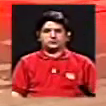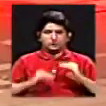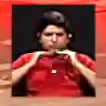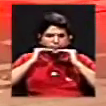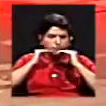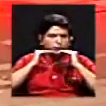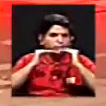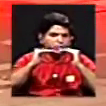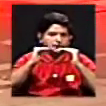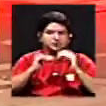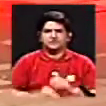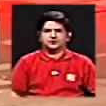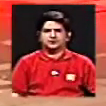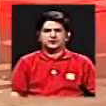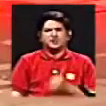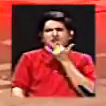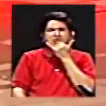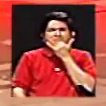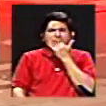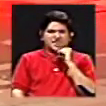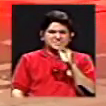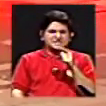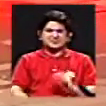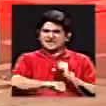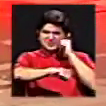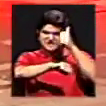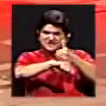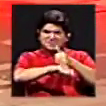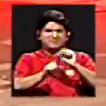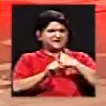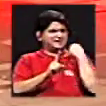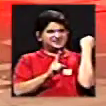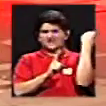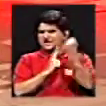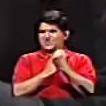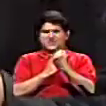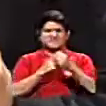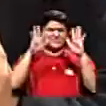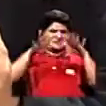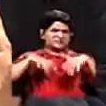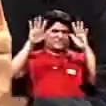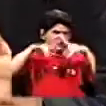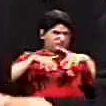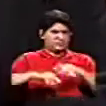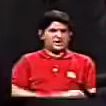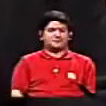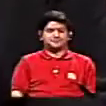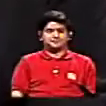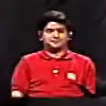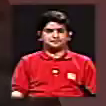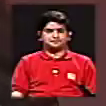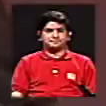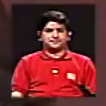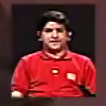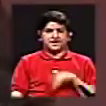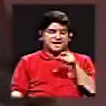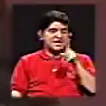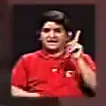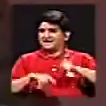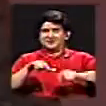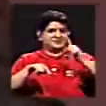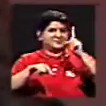El asfalto, ¿qué ocurre cuando el asfalto se coloca en condiciones lluviosas? Sí, definitivamente el asfalto no se